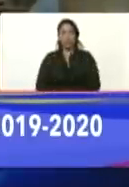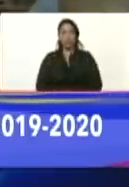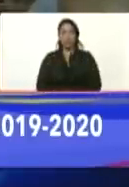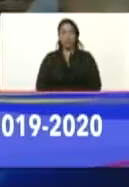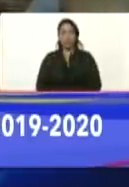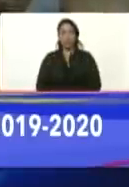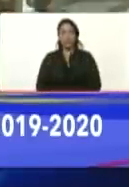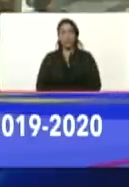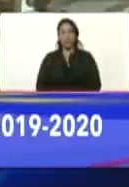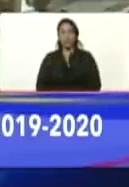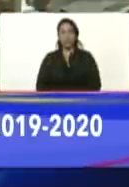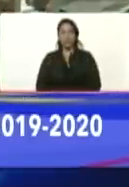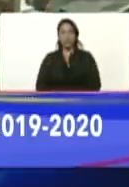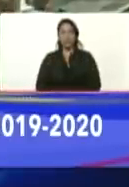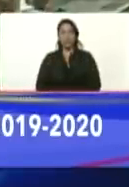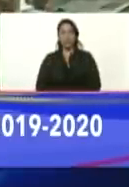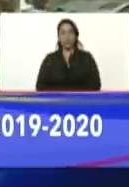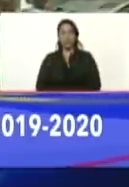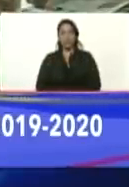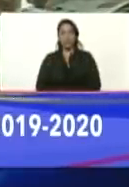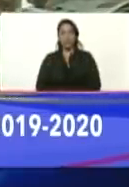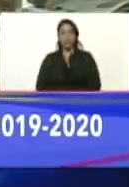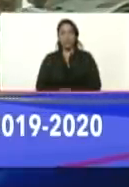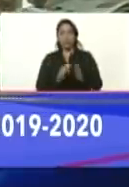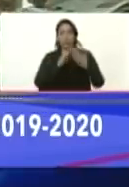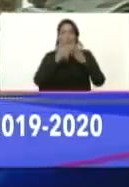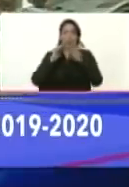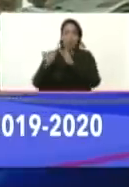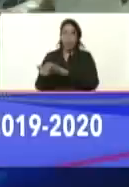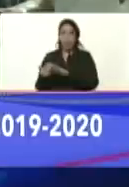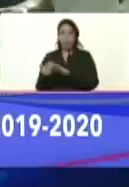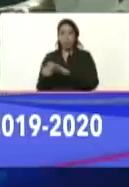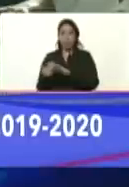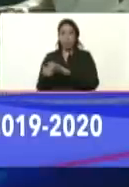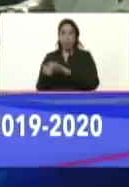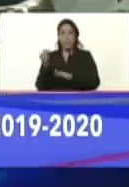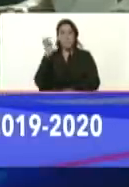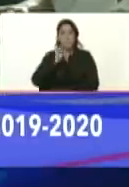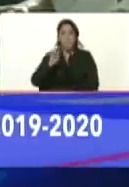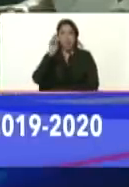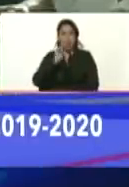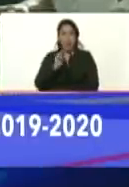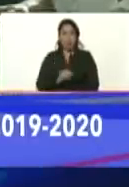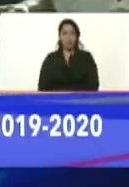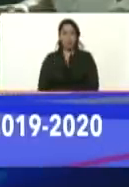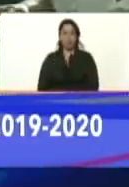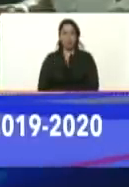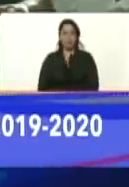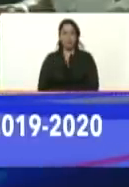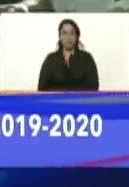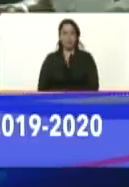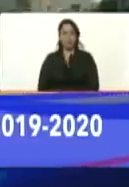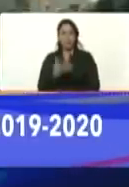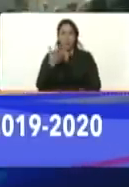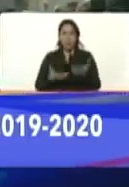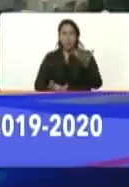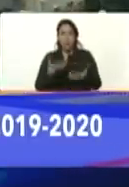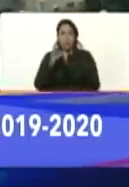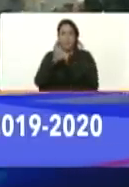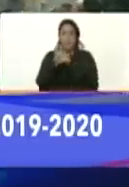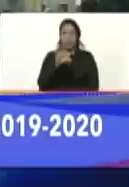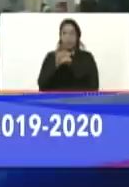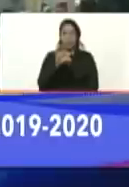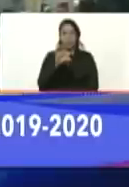y a la comunidad es decir en los maestros las cocineras de la patria